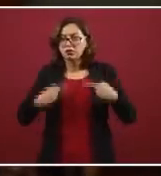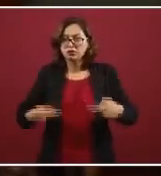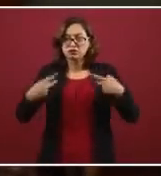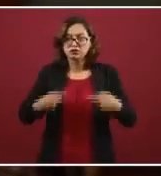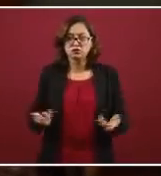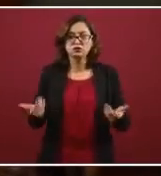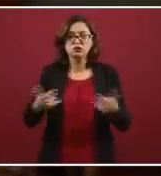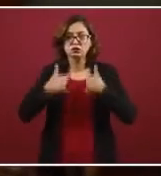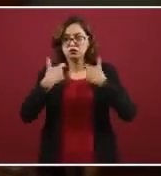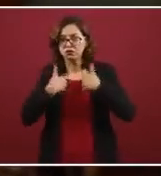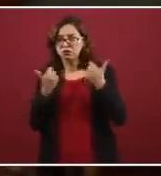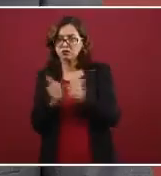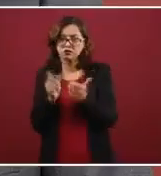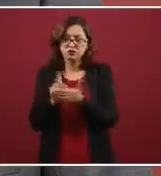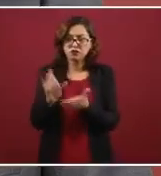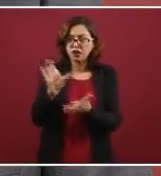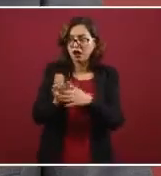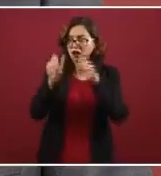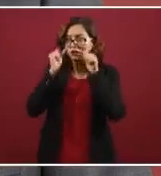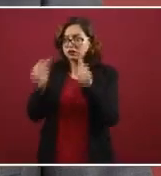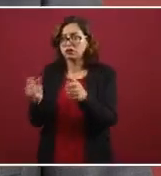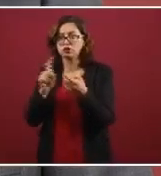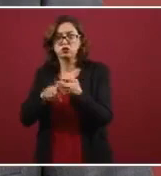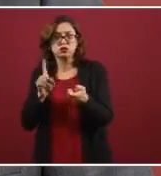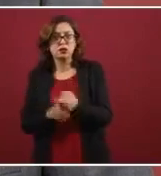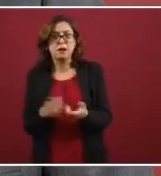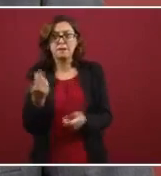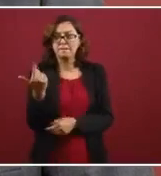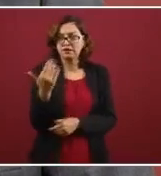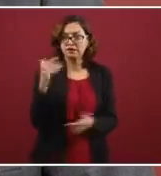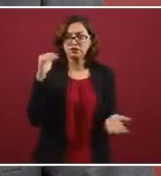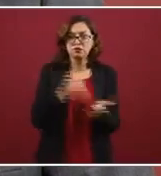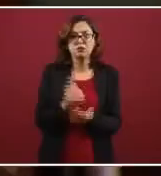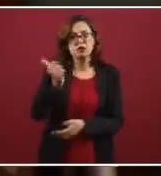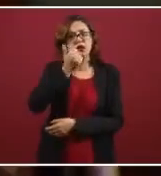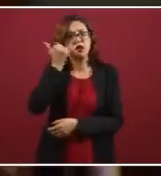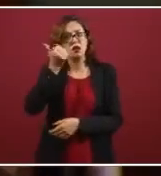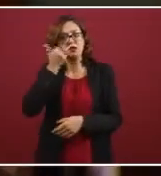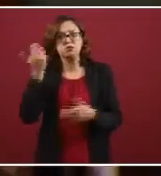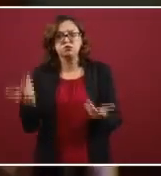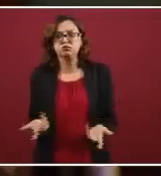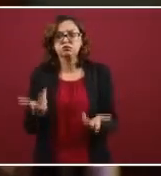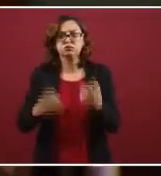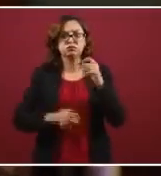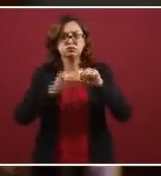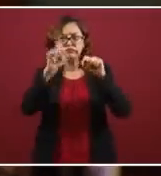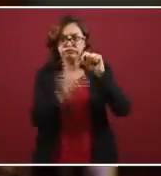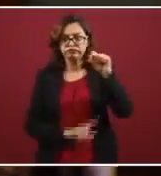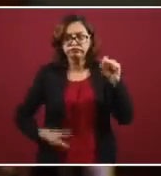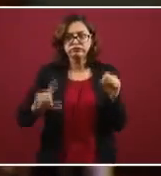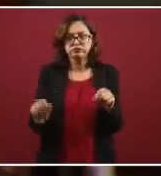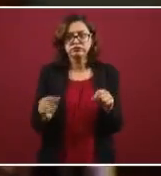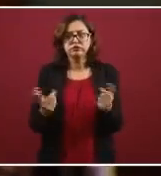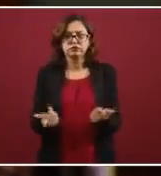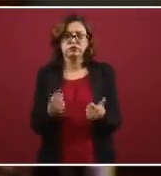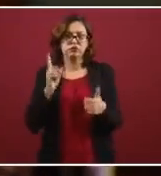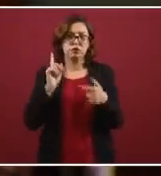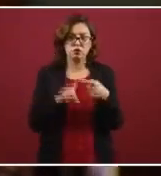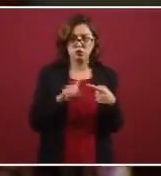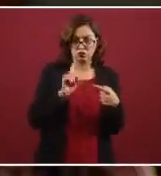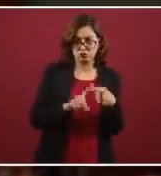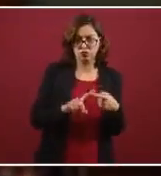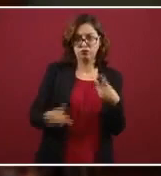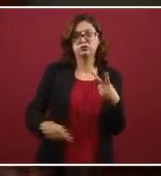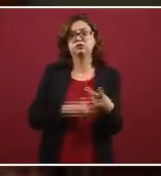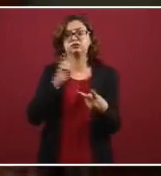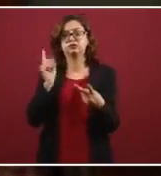los jóvenes? Esto va a causar revuelo. Son más de 25,000 alumnos en todo el país. Eso en la primera parte. En la